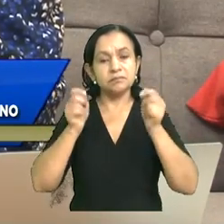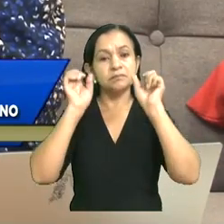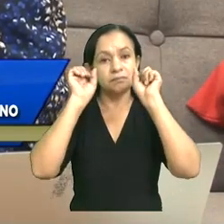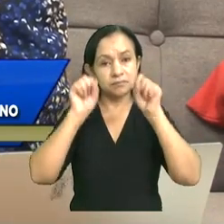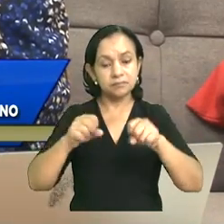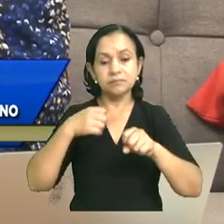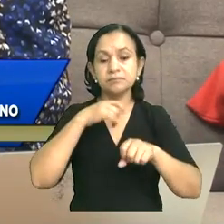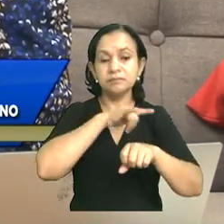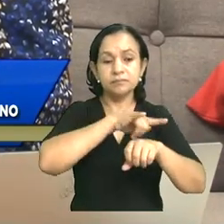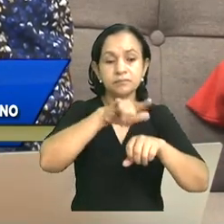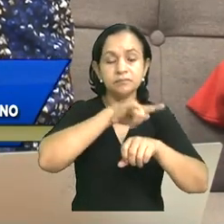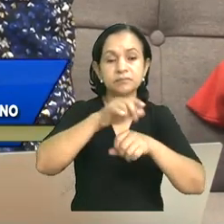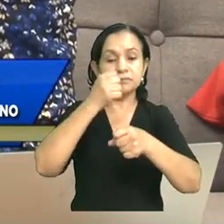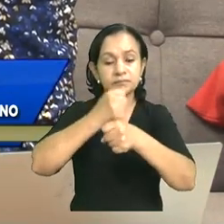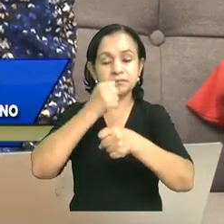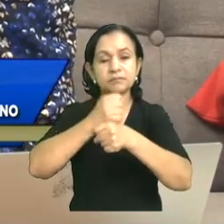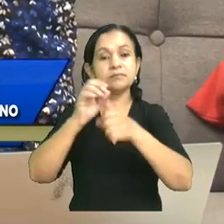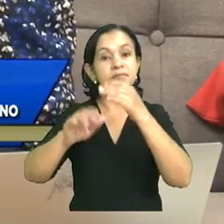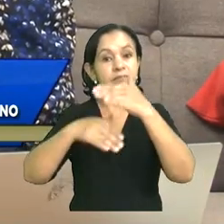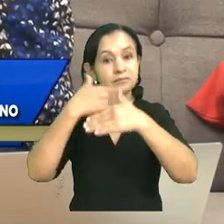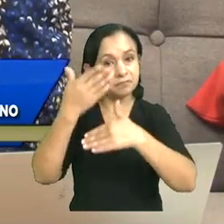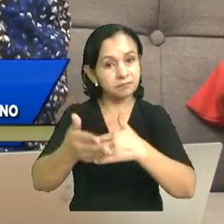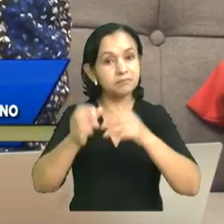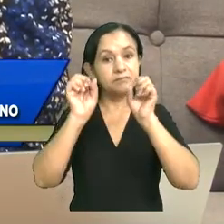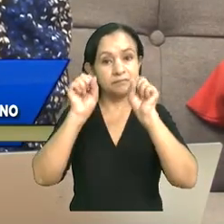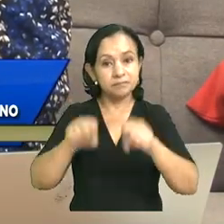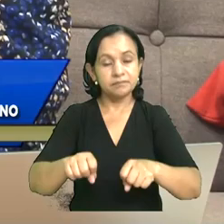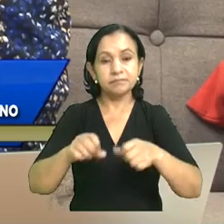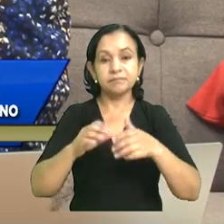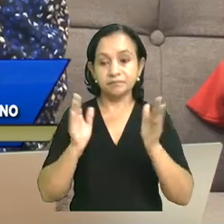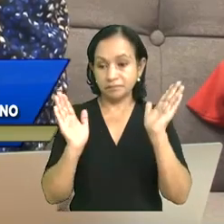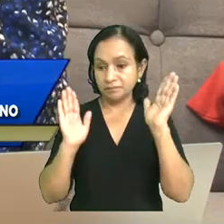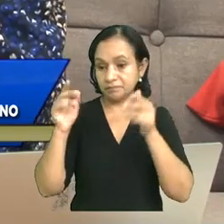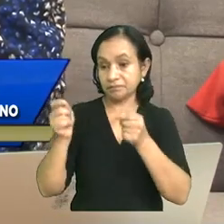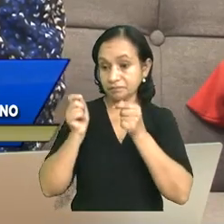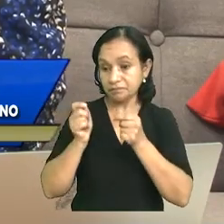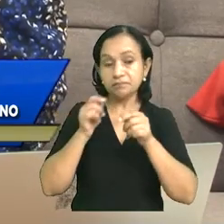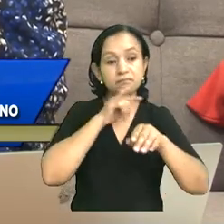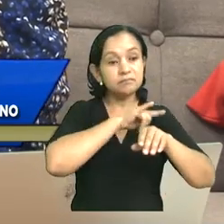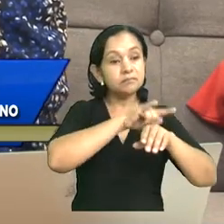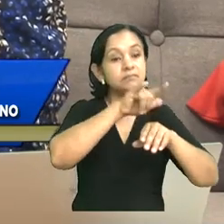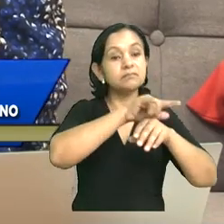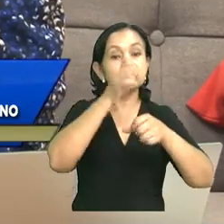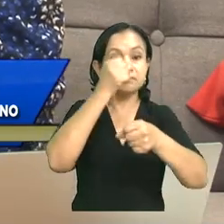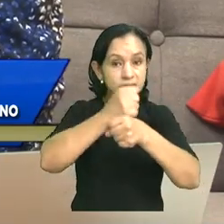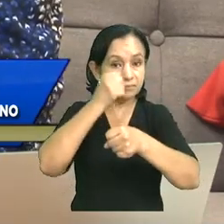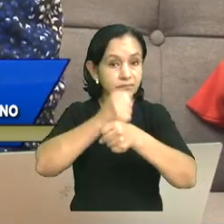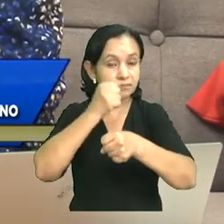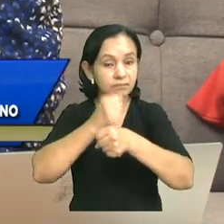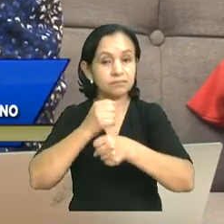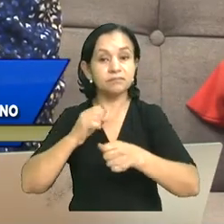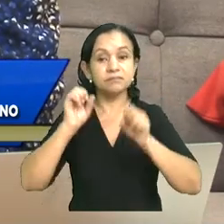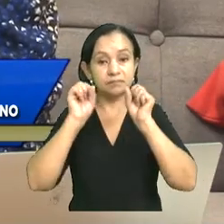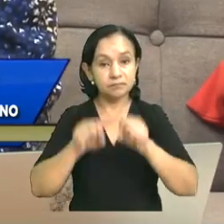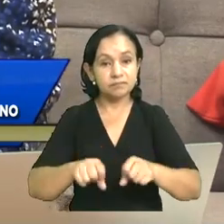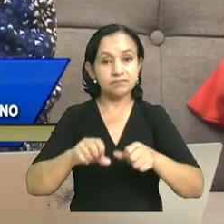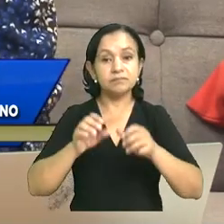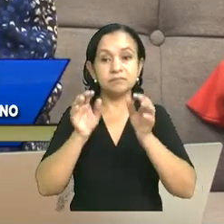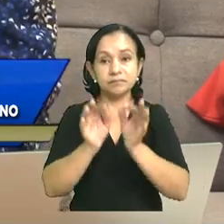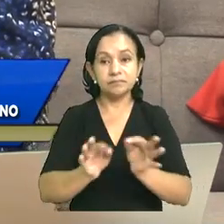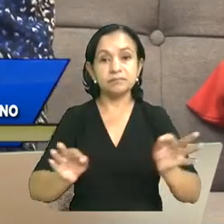les permite a ellos poder optar a un trabajo, salir e insertarse a la parte laboral. Eso,